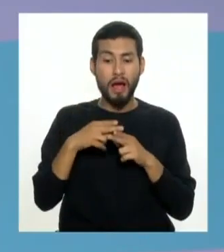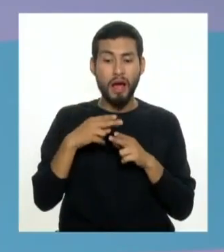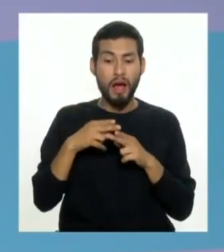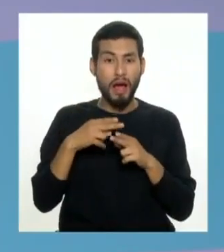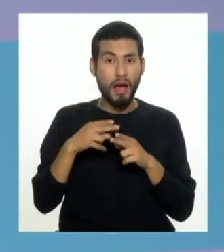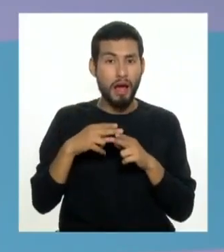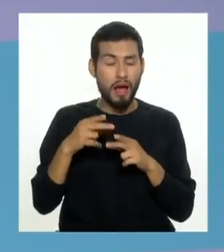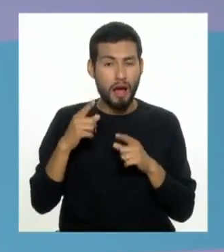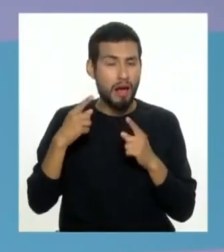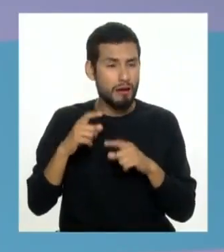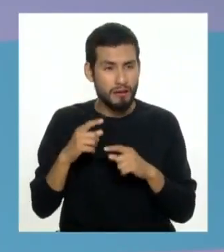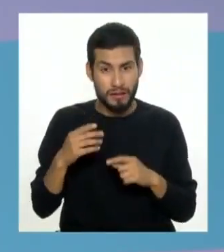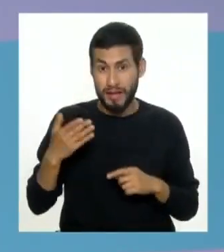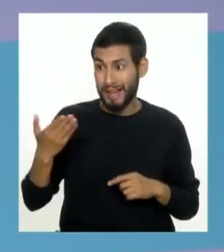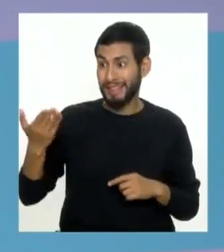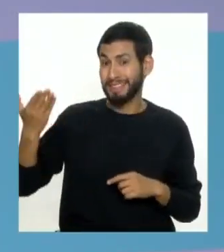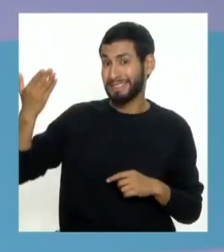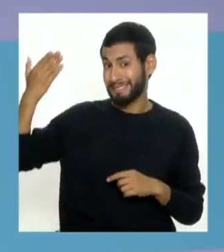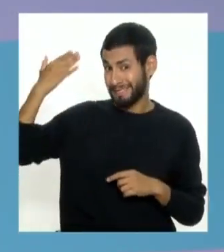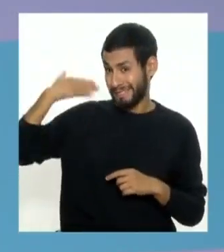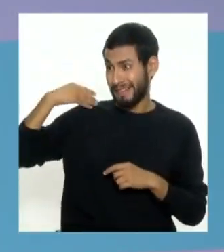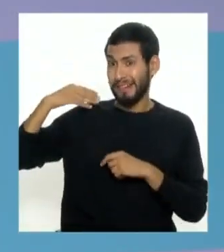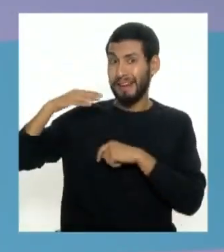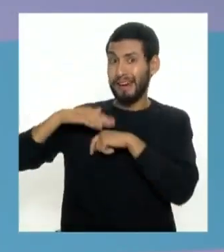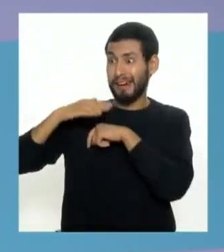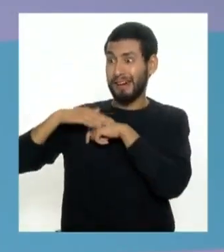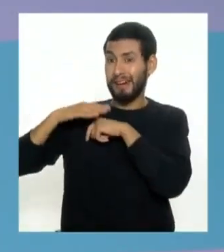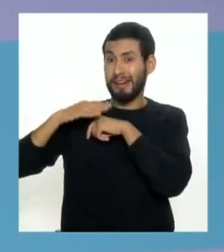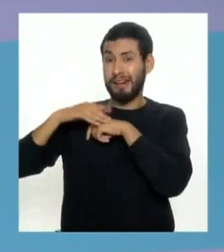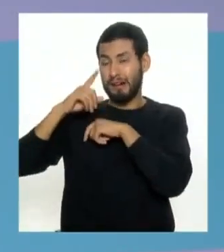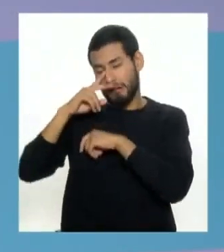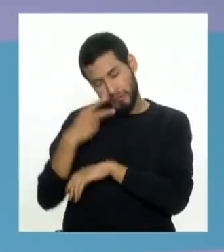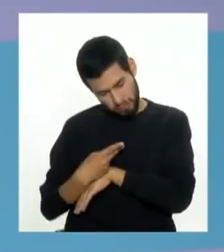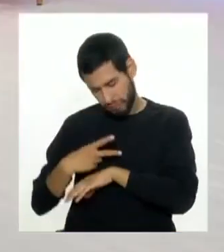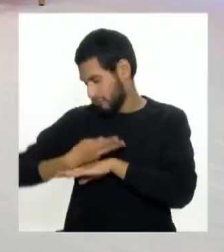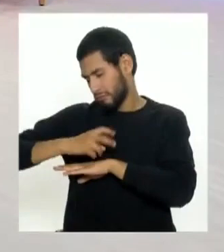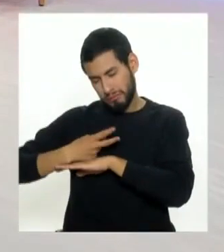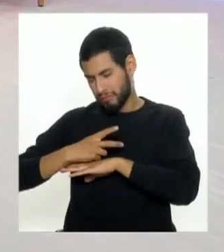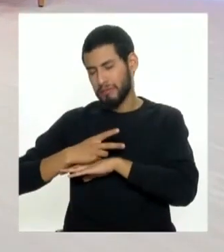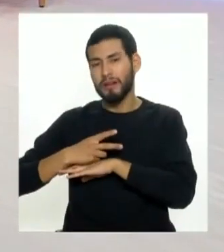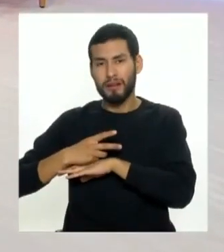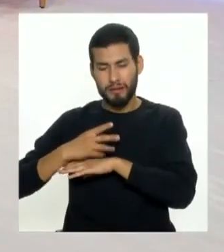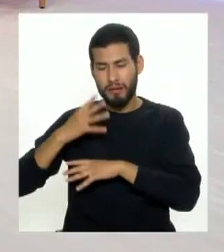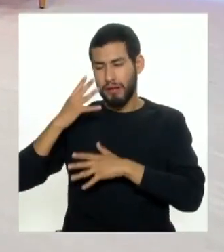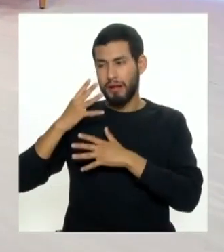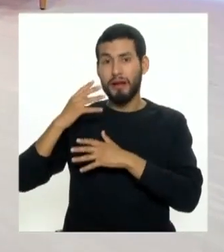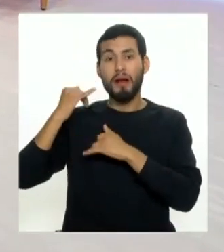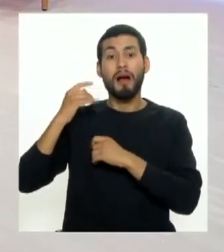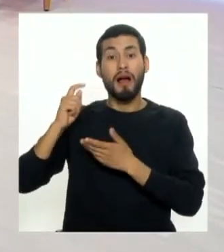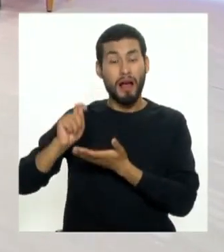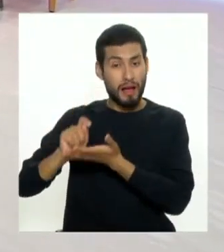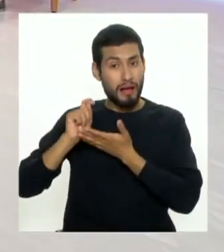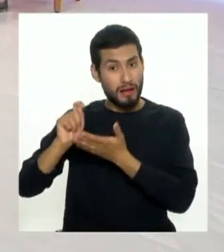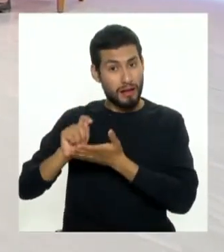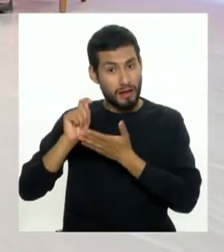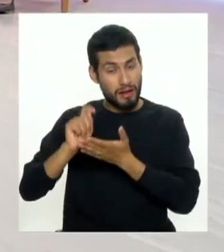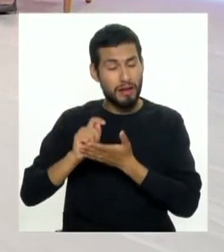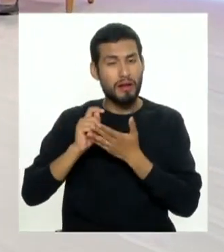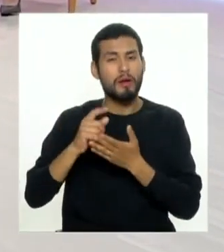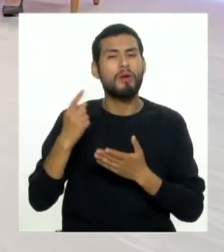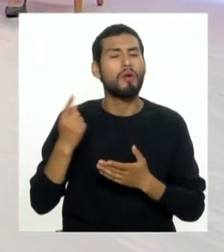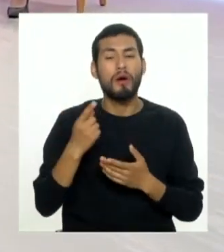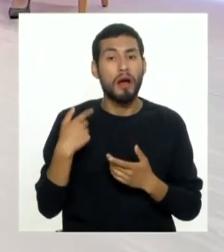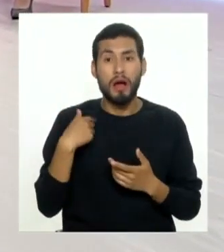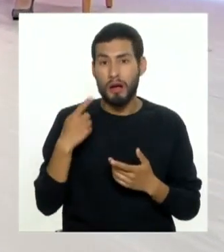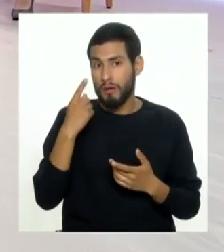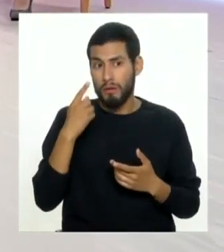Pero y probablemente segundo, anteriormente ¿no? ella tenía ese aviso, luego perdía la conciencia y convulsionaba, ¿no? Pero con el tratamiento que está recibiendo es probable que ya